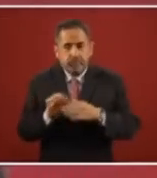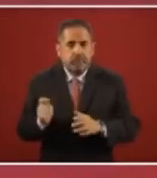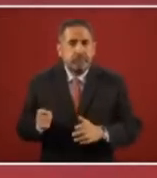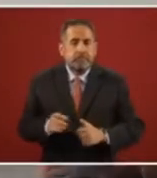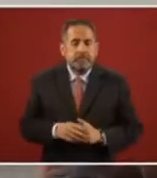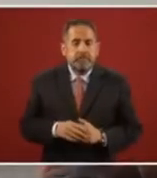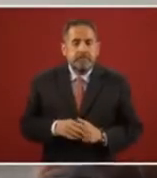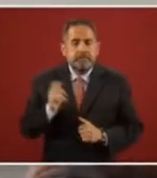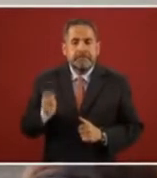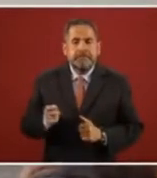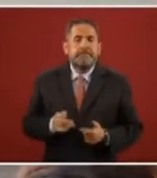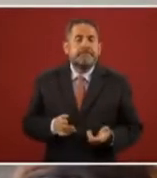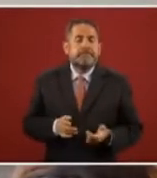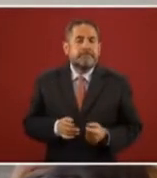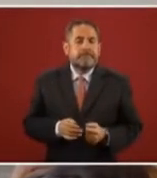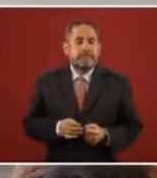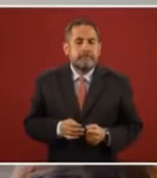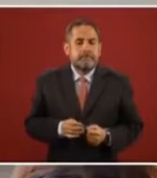qué